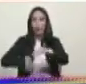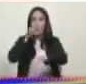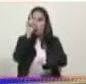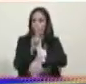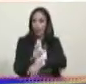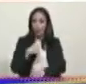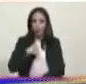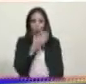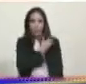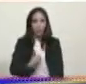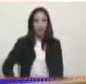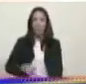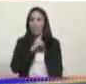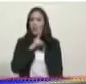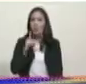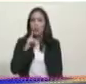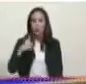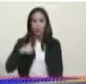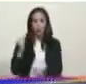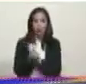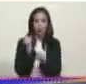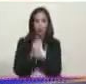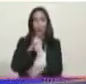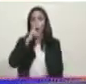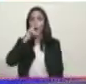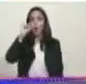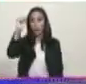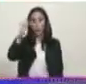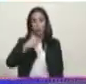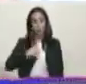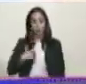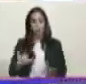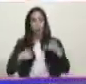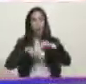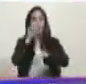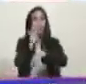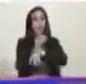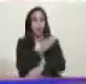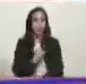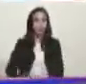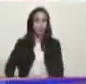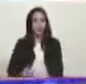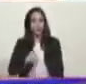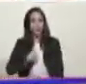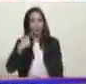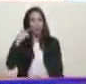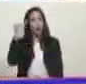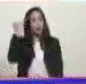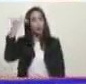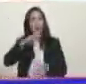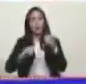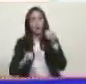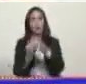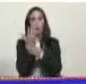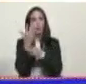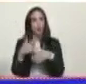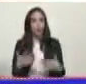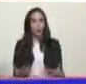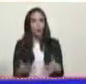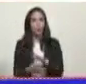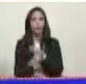Venezuela y se llama el obrero Nicolás Maduro Moros, a crear